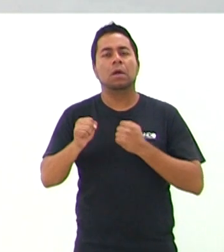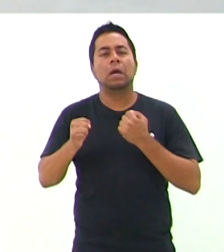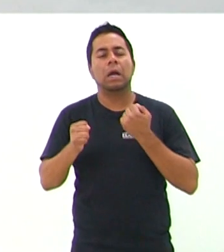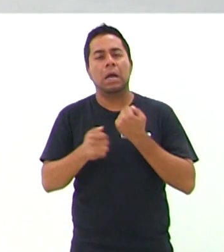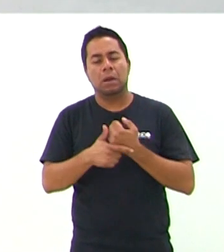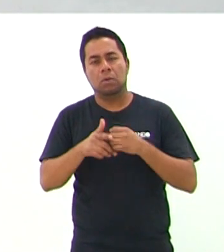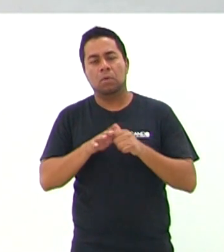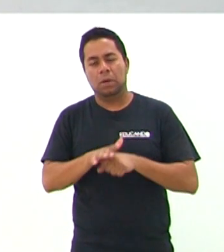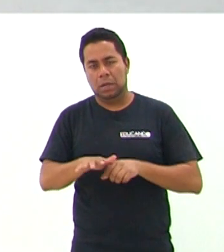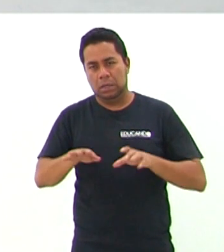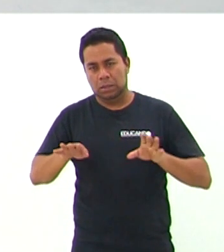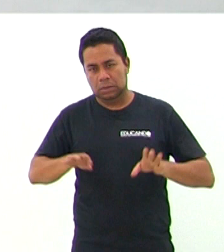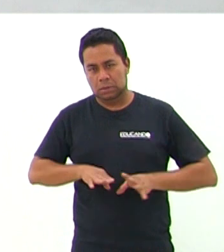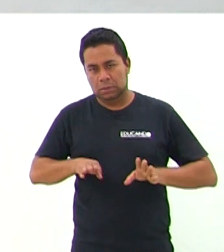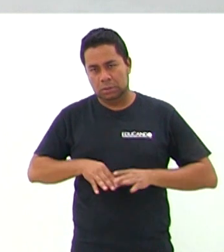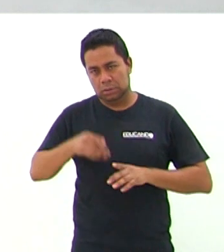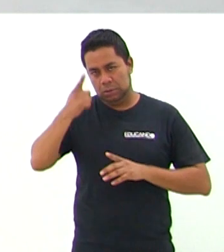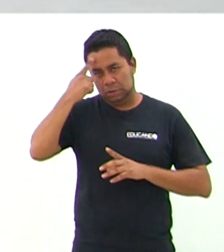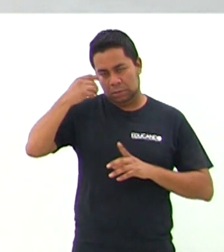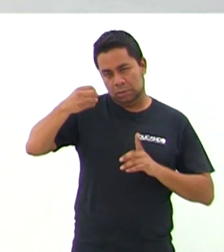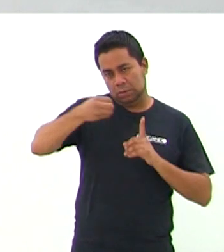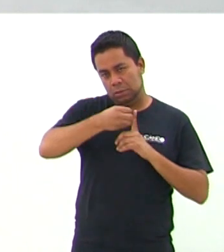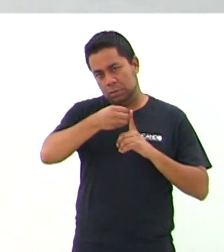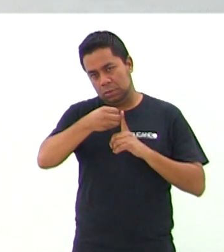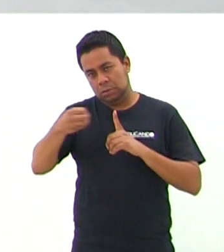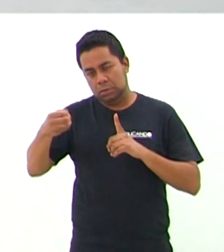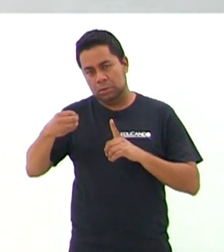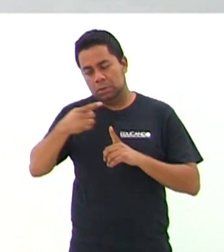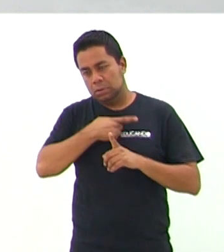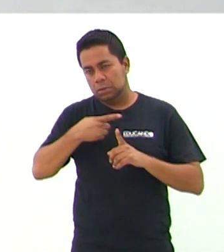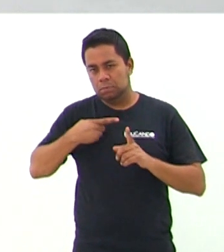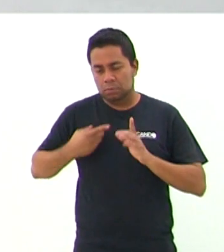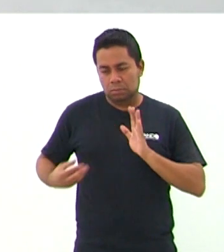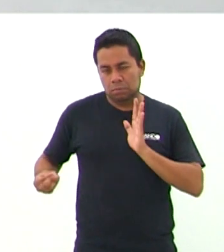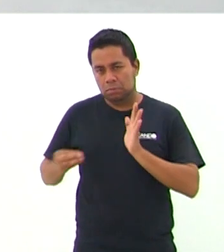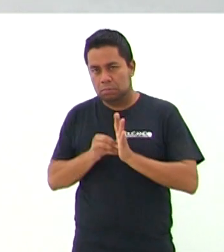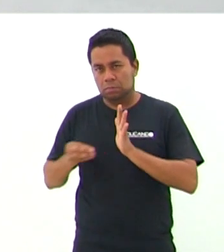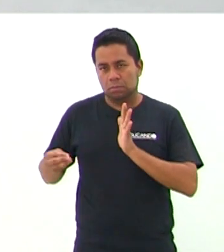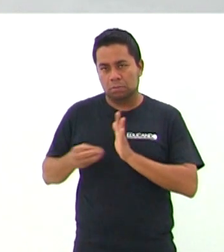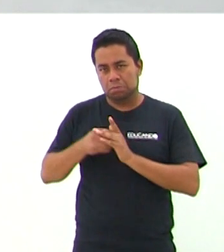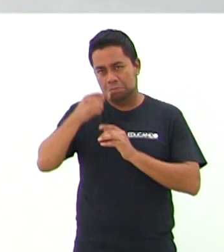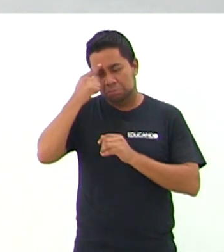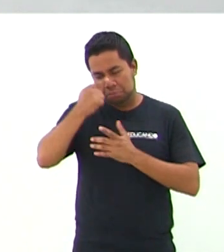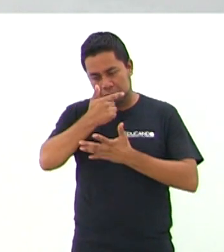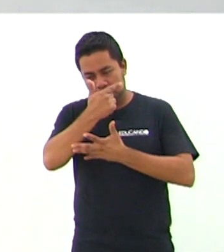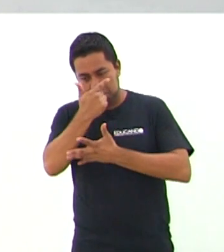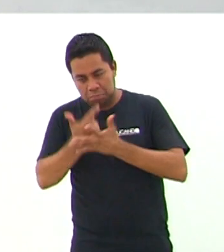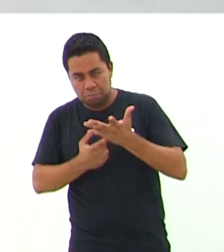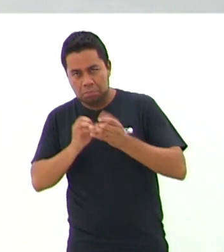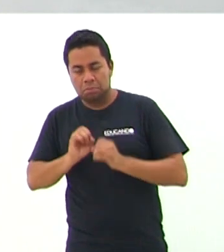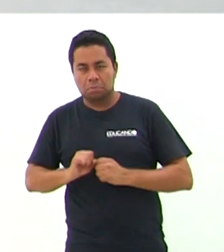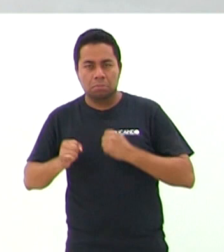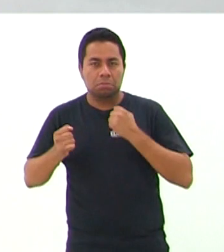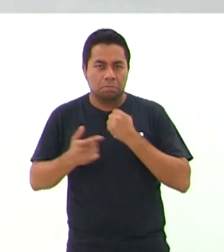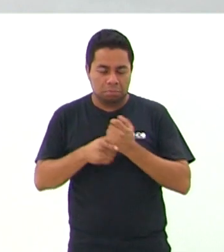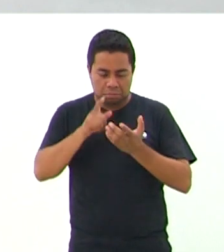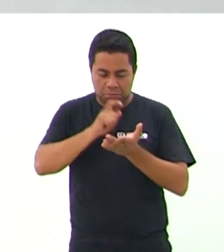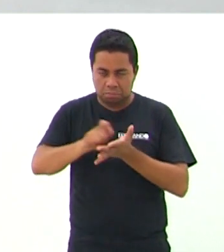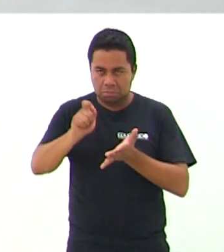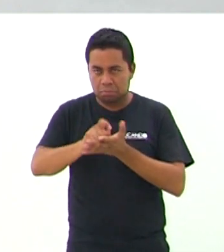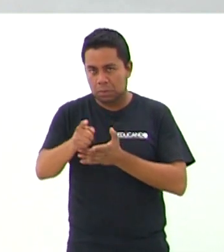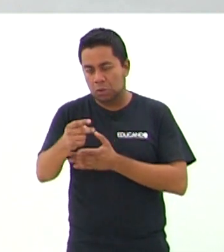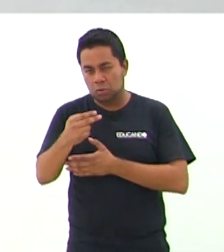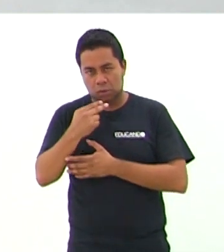las características de las oraciones que vas a tener que complementar en tu guía o en cualquier tarea que vayas a utilizar.